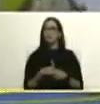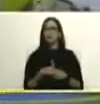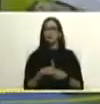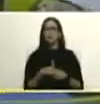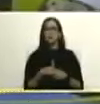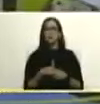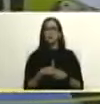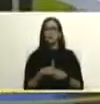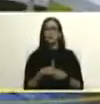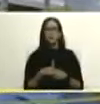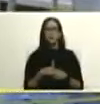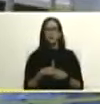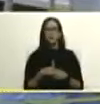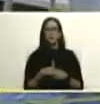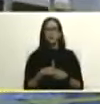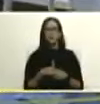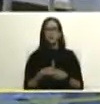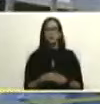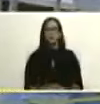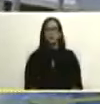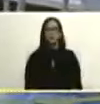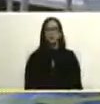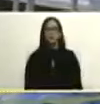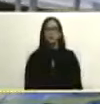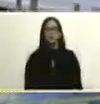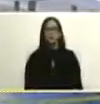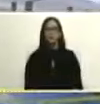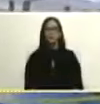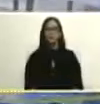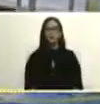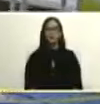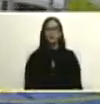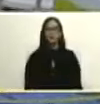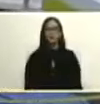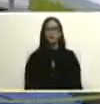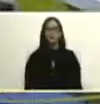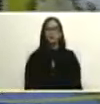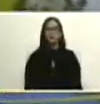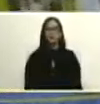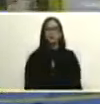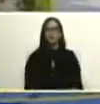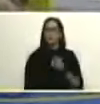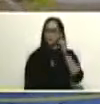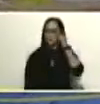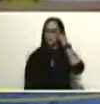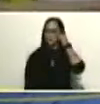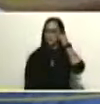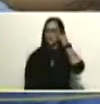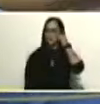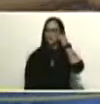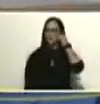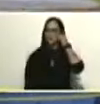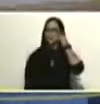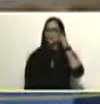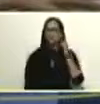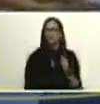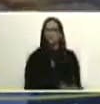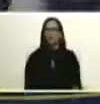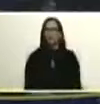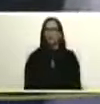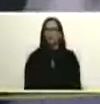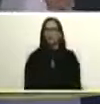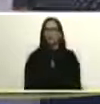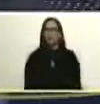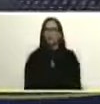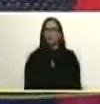ya instaladas todas las computadoras. Es un esfuerzo conjunto, presidente, todos los alcaldes y la alcaldesa nos hemos